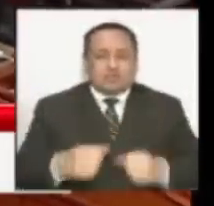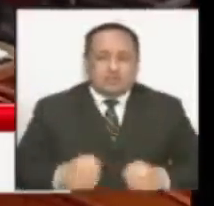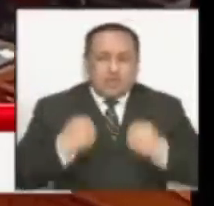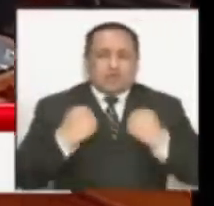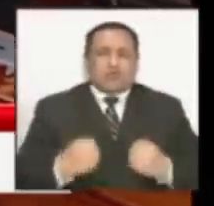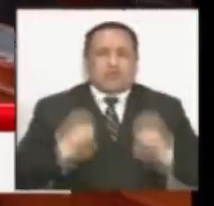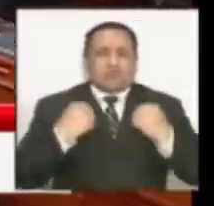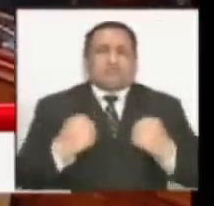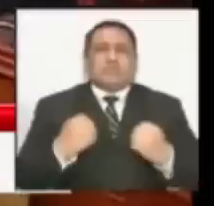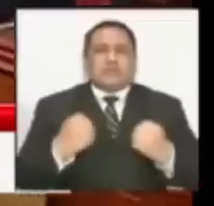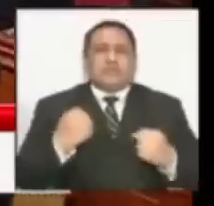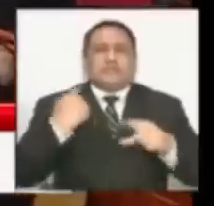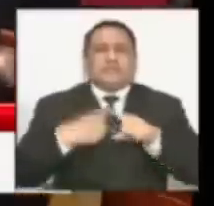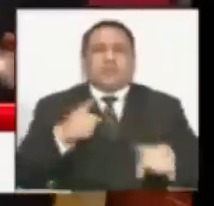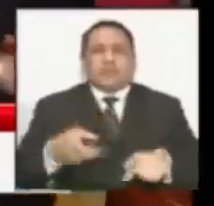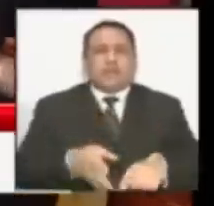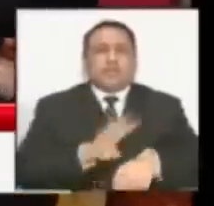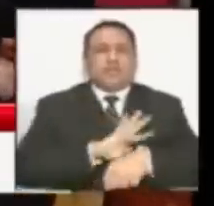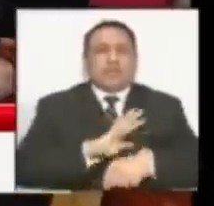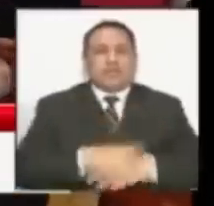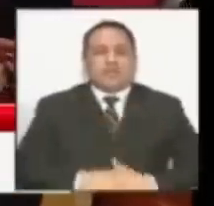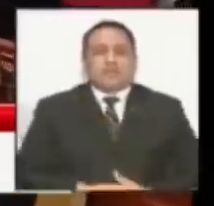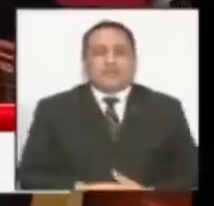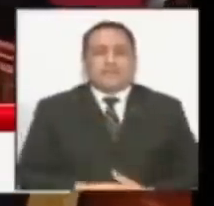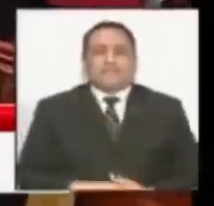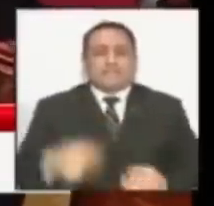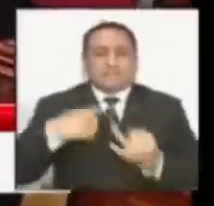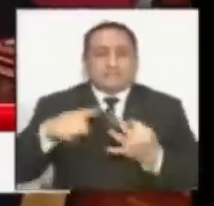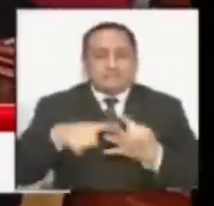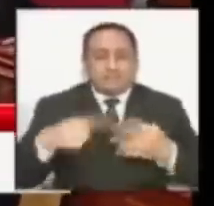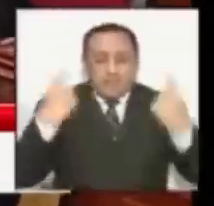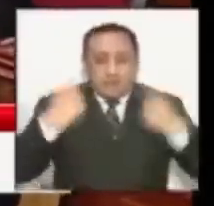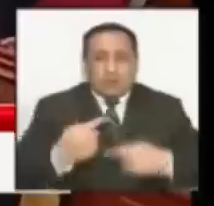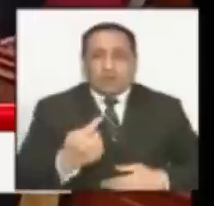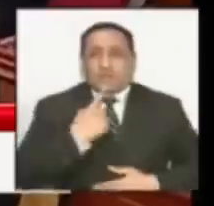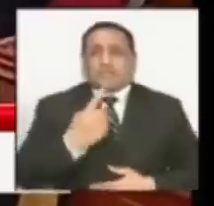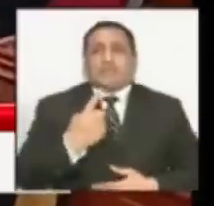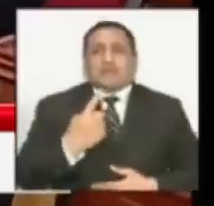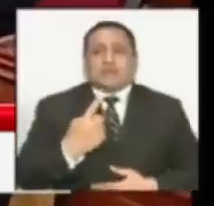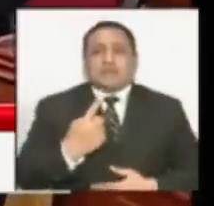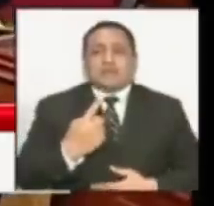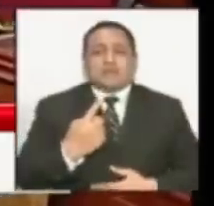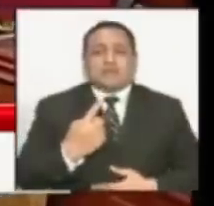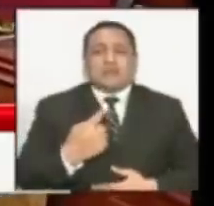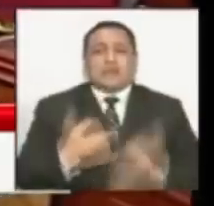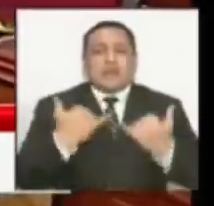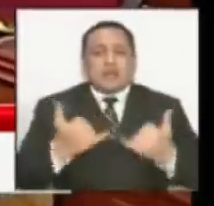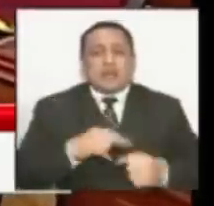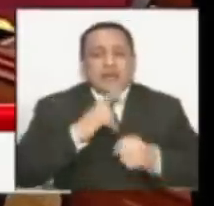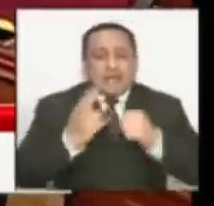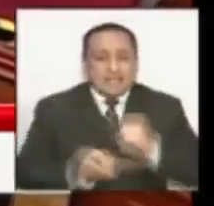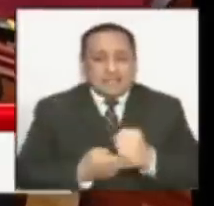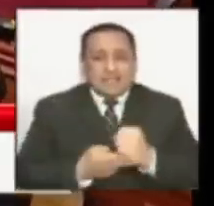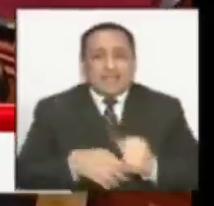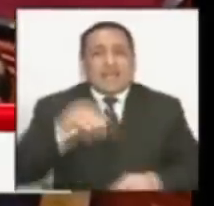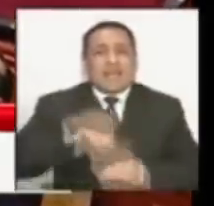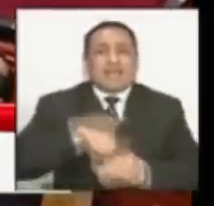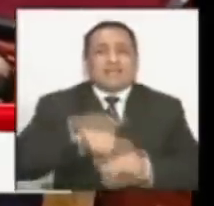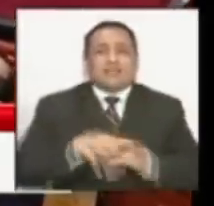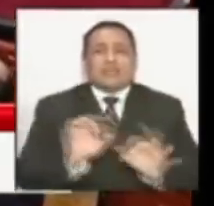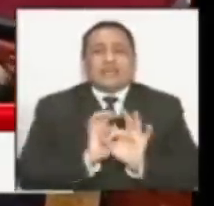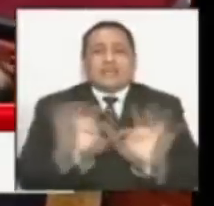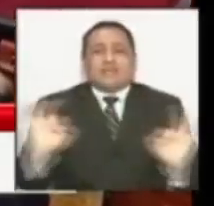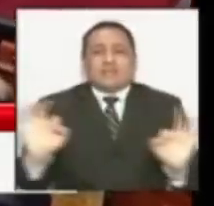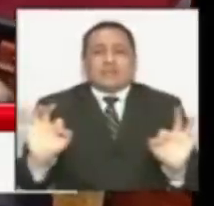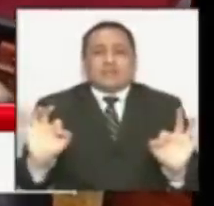como ha demostrado el país hacerlo en las últimas semanas. Debemos mantener un ojo vigilante ante